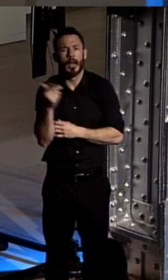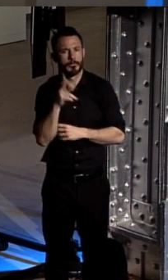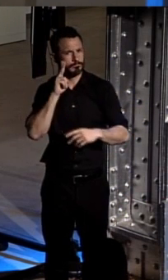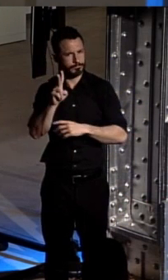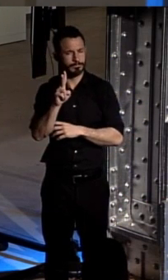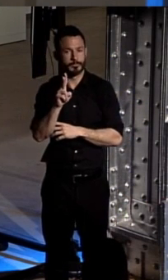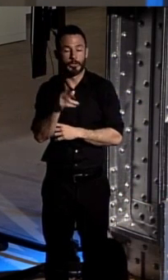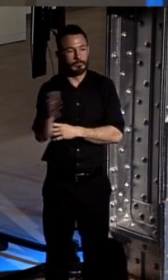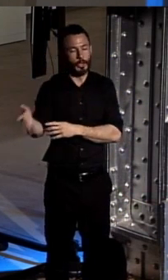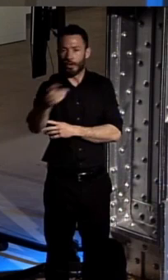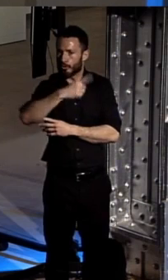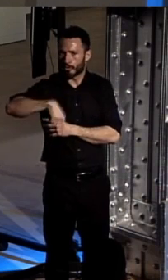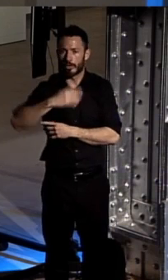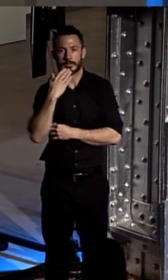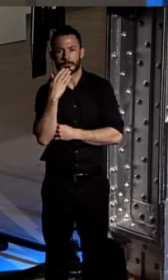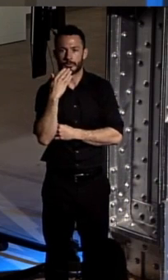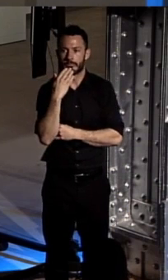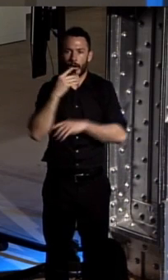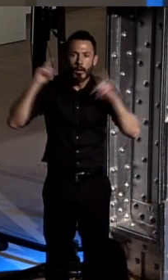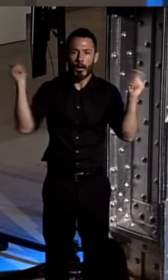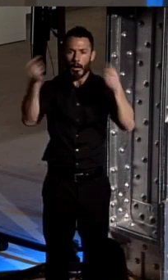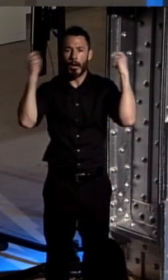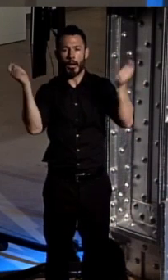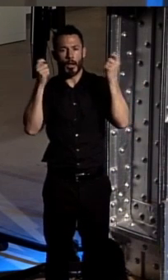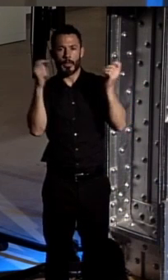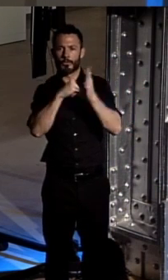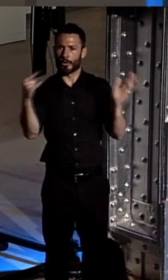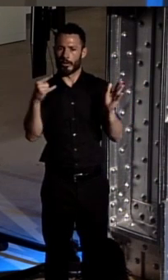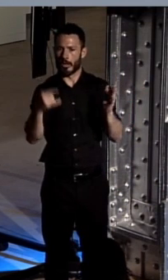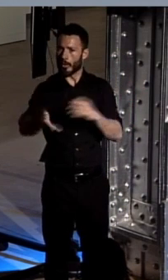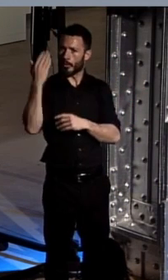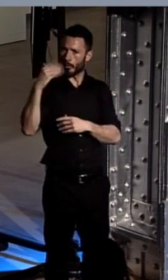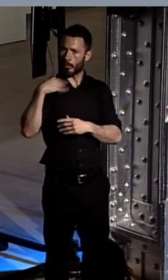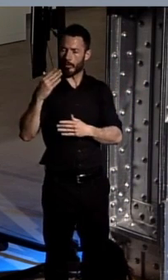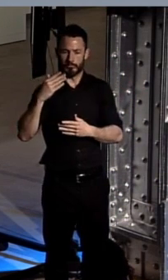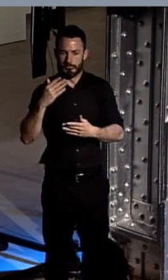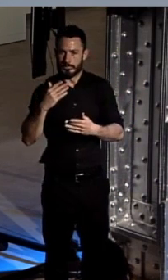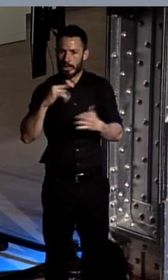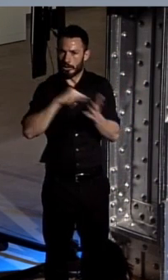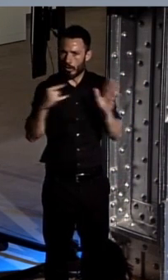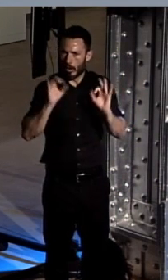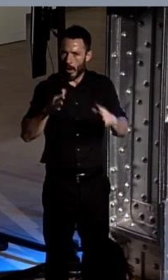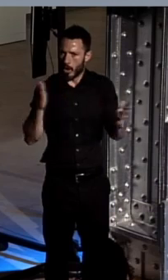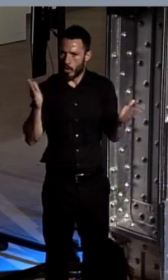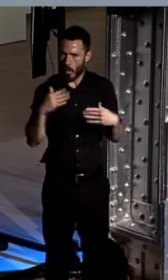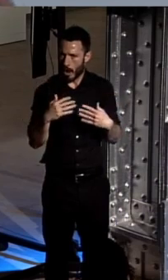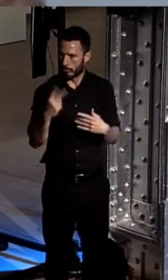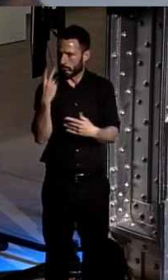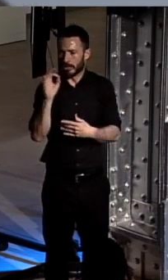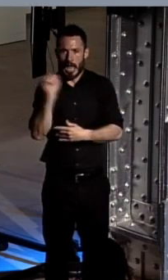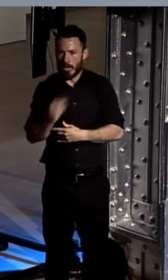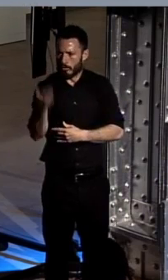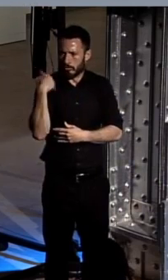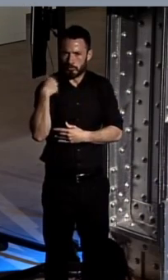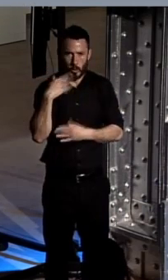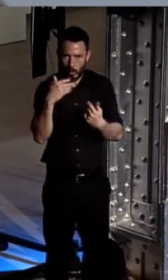esto es para mí como la fanfarria tecnológica de la capacidad que tenemos hoy, que no teníamos hace 20 años, para